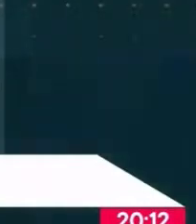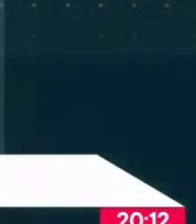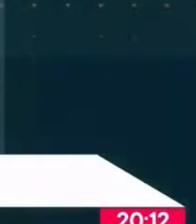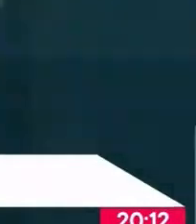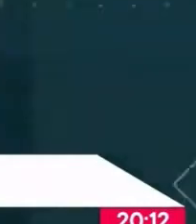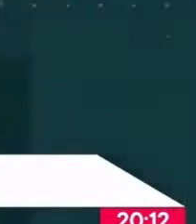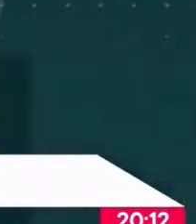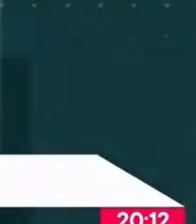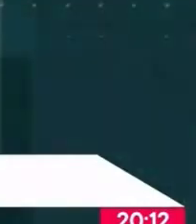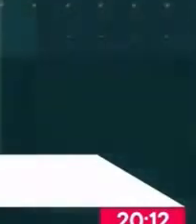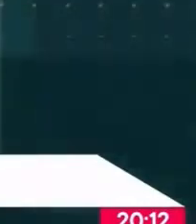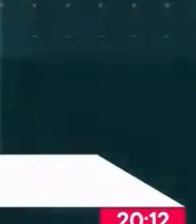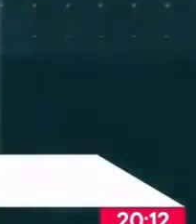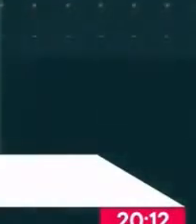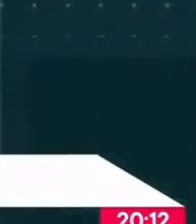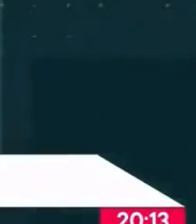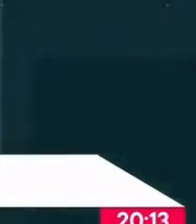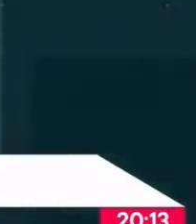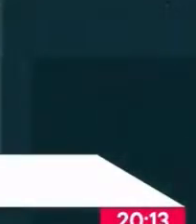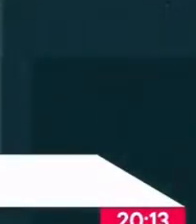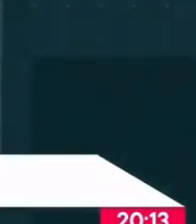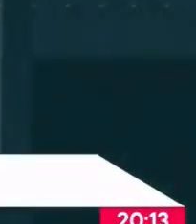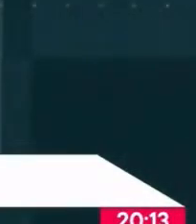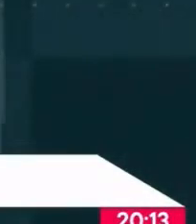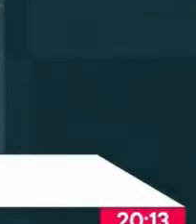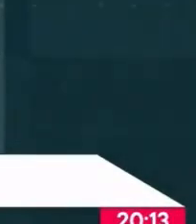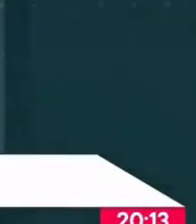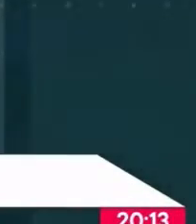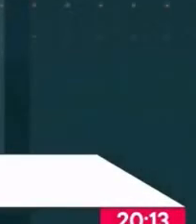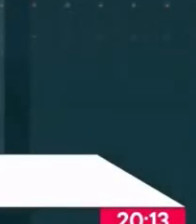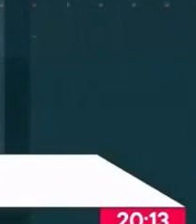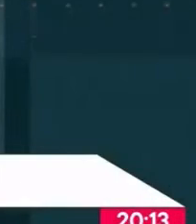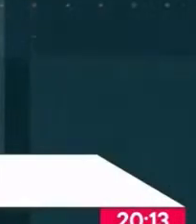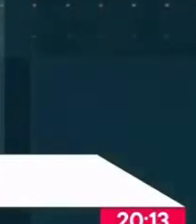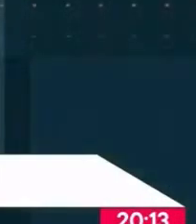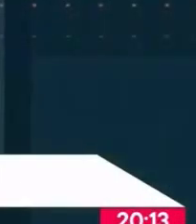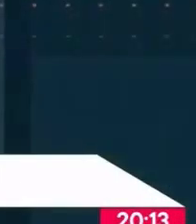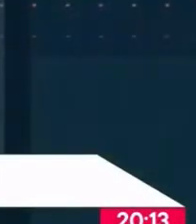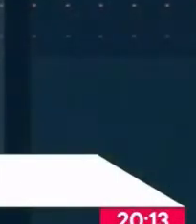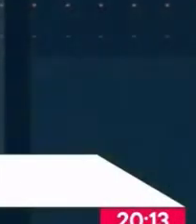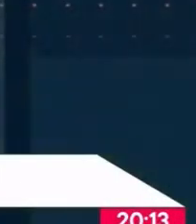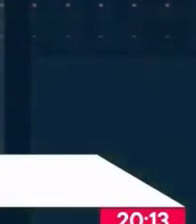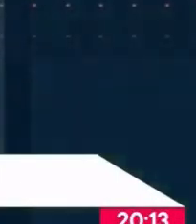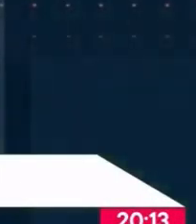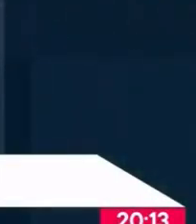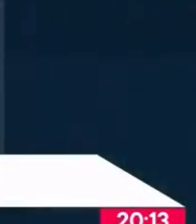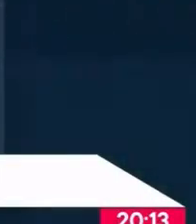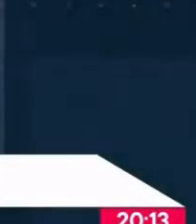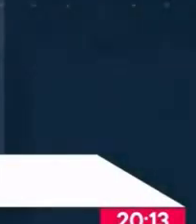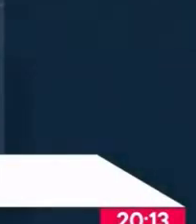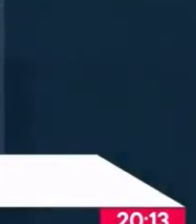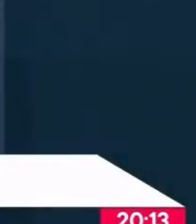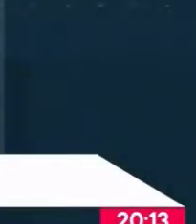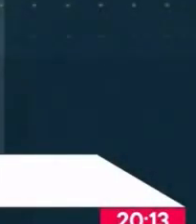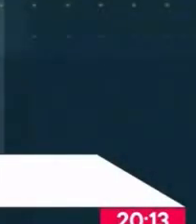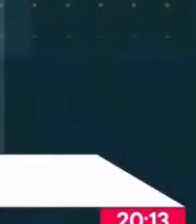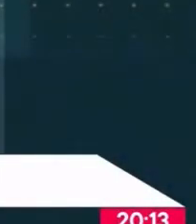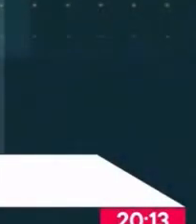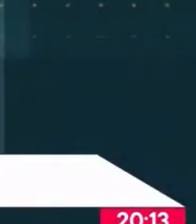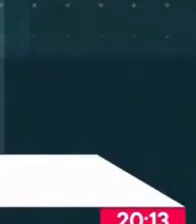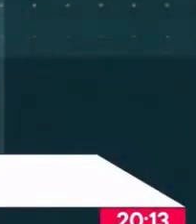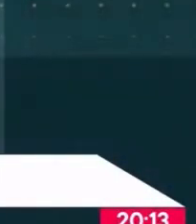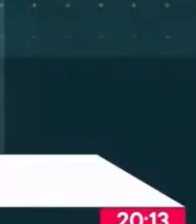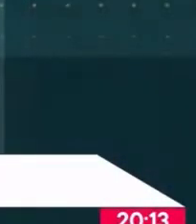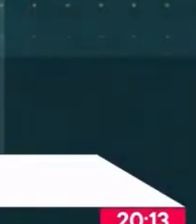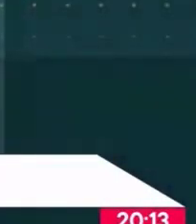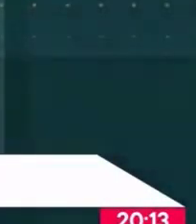comprar 3 rifas, ¿no, Lucho? A comprar 3 rifas. Bien, están incluso aquellos que no tuvieron la posibilidad de actuar.